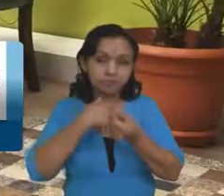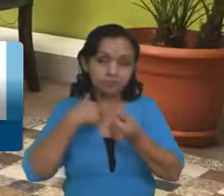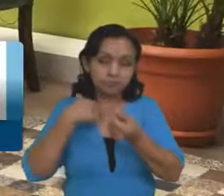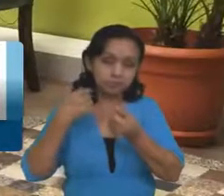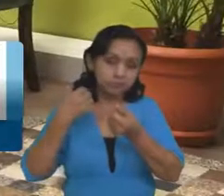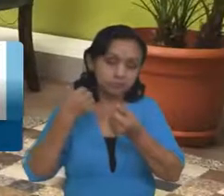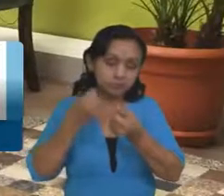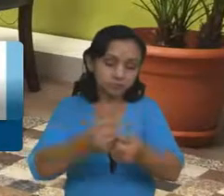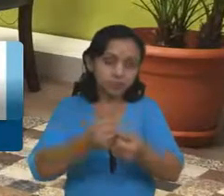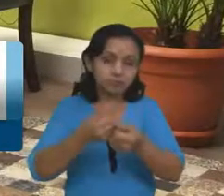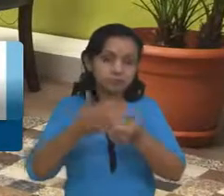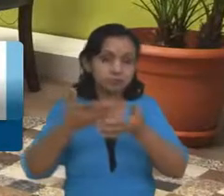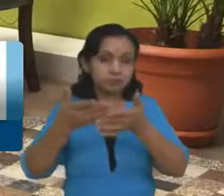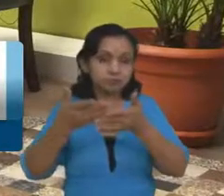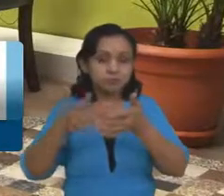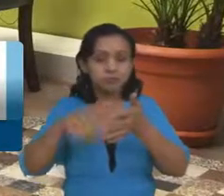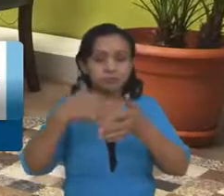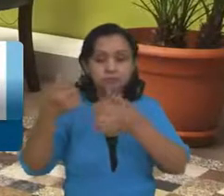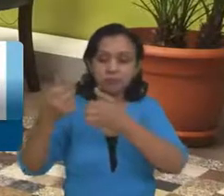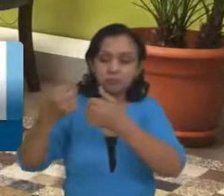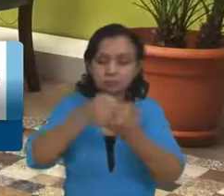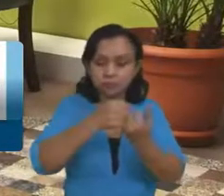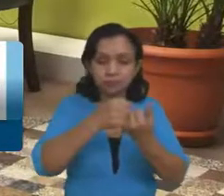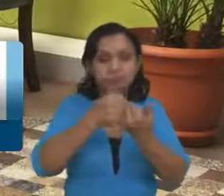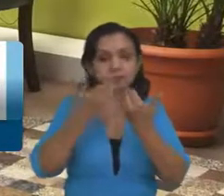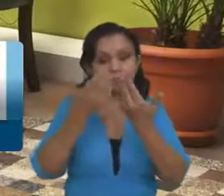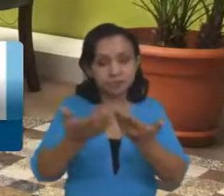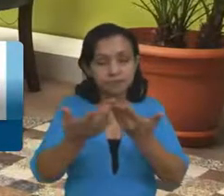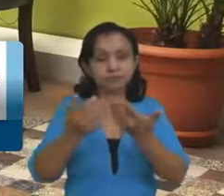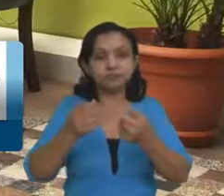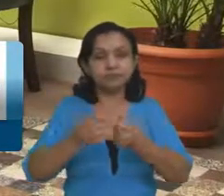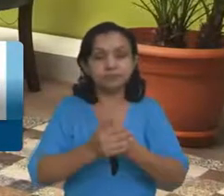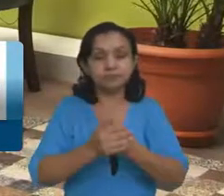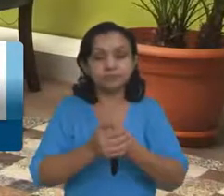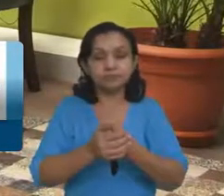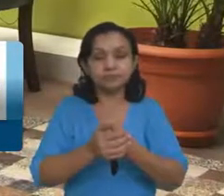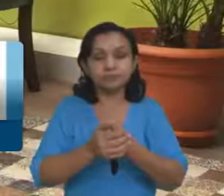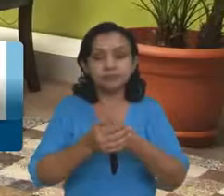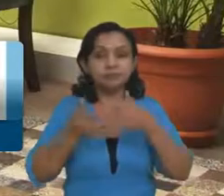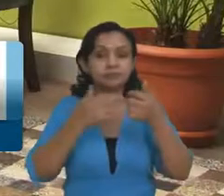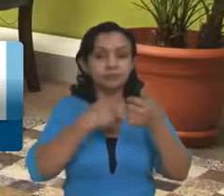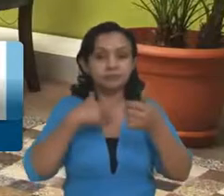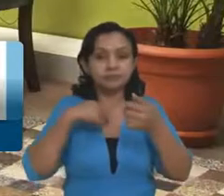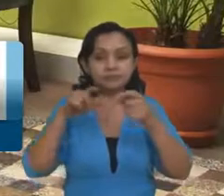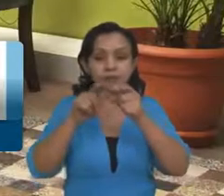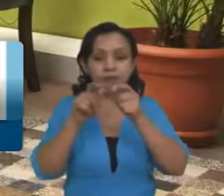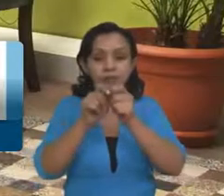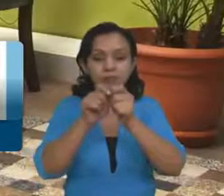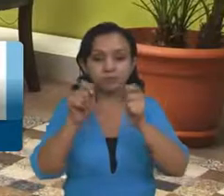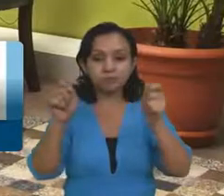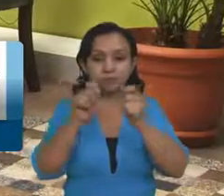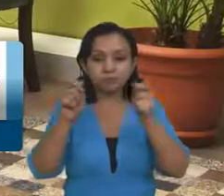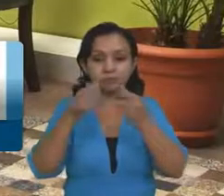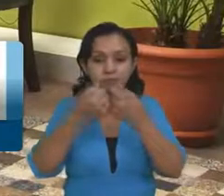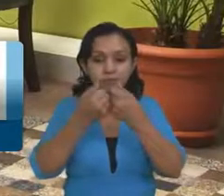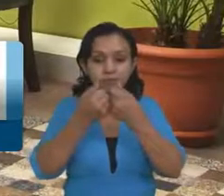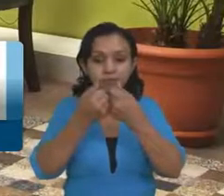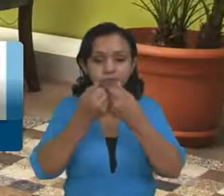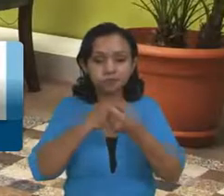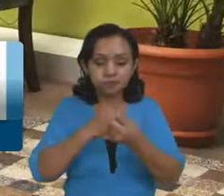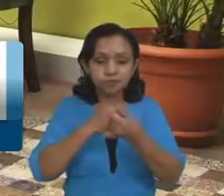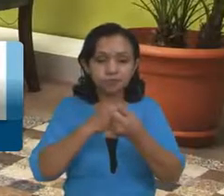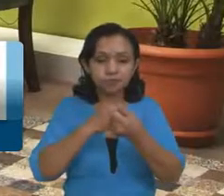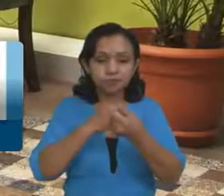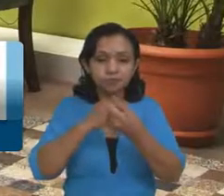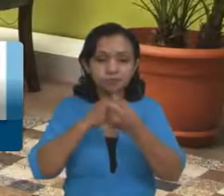una energía externa anormal que hizo de que la congruencia se